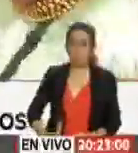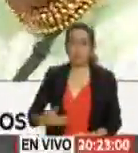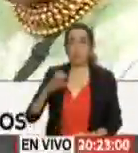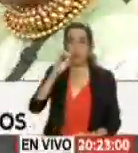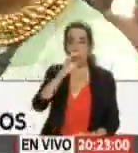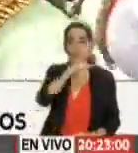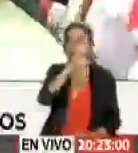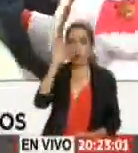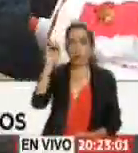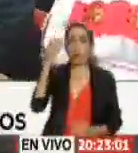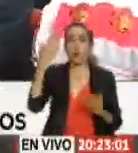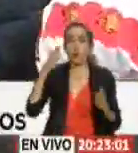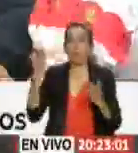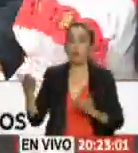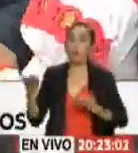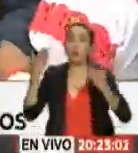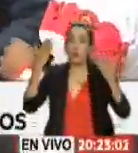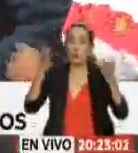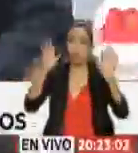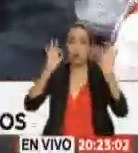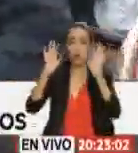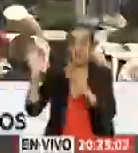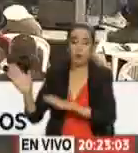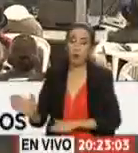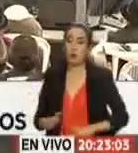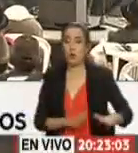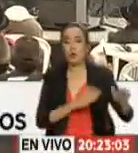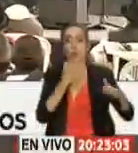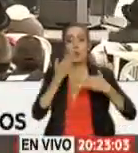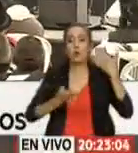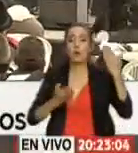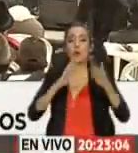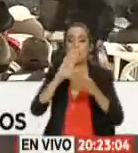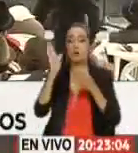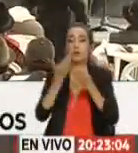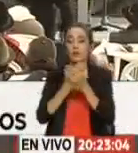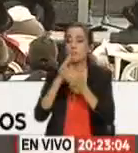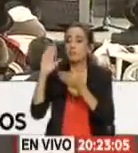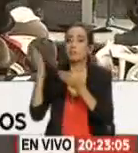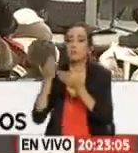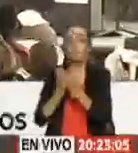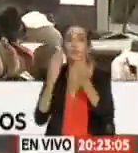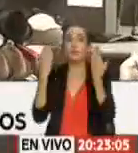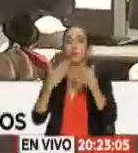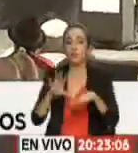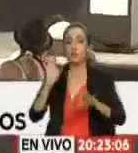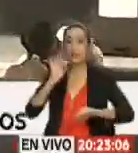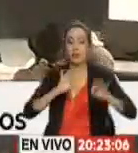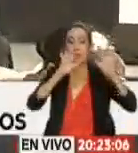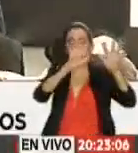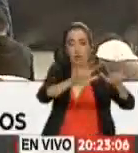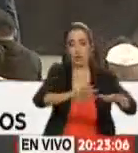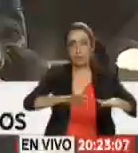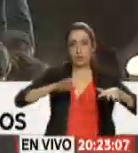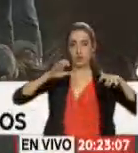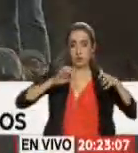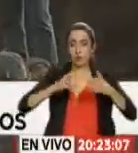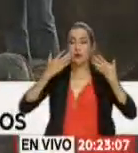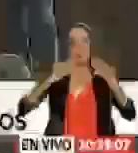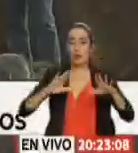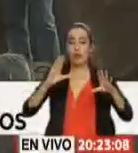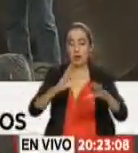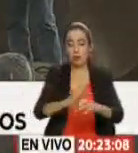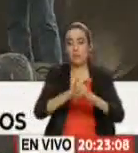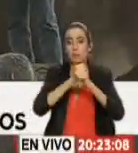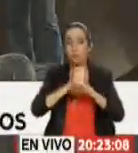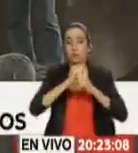Sonnenhausner participó en la suscripción simbólica de los contratos que incorpora el acompañamiento técnico a los agricultores, una póliza de seguro agrícola